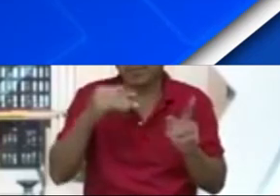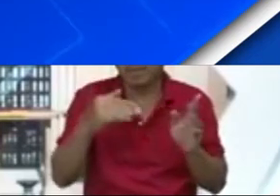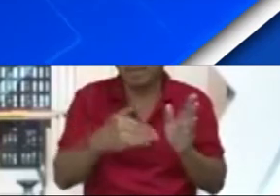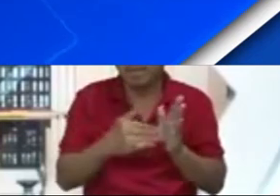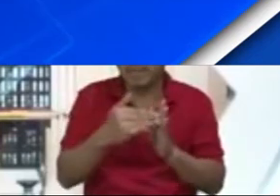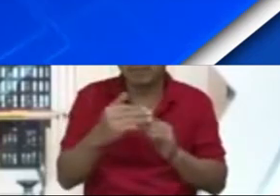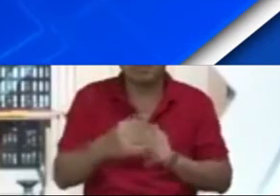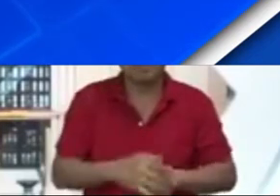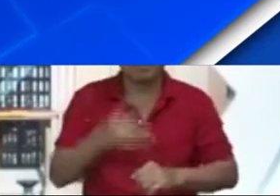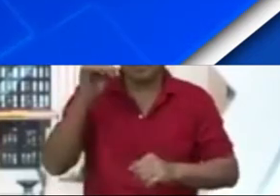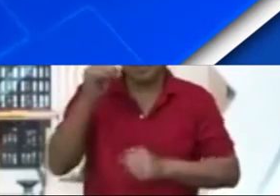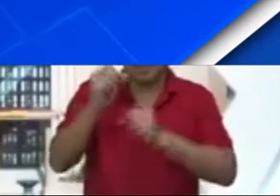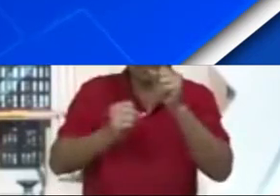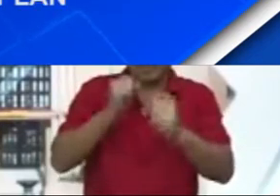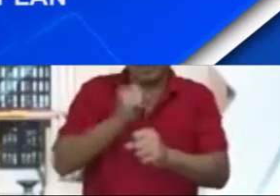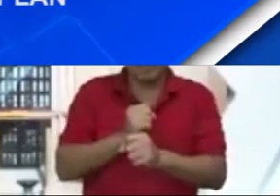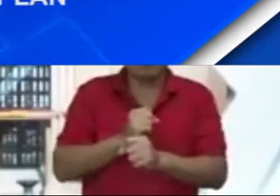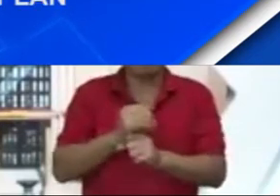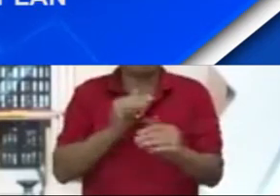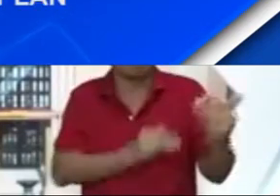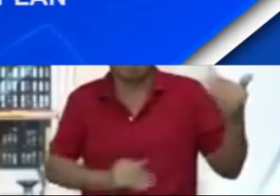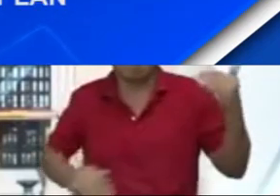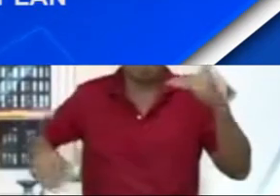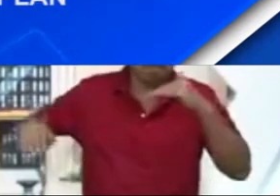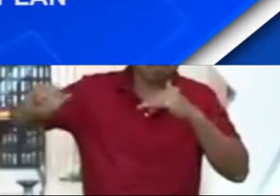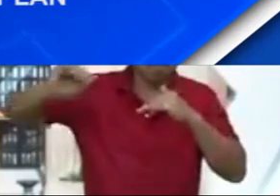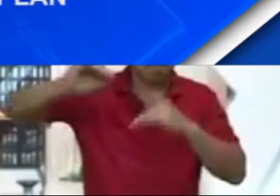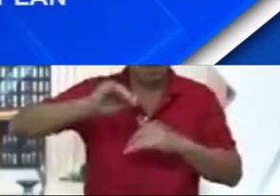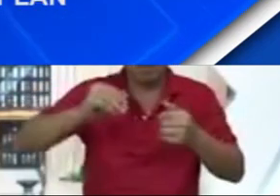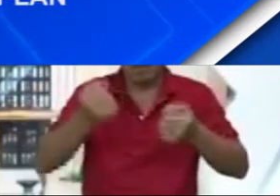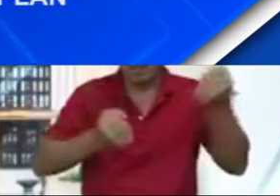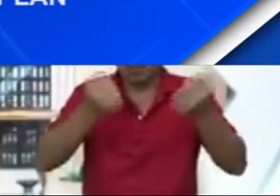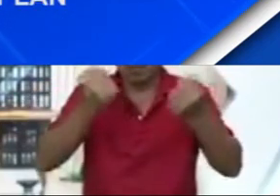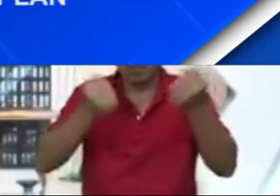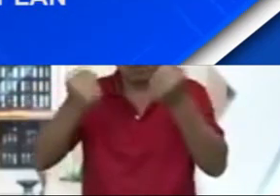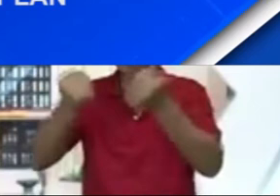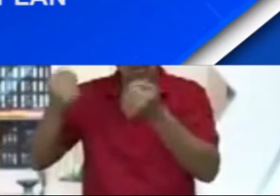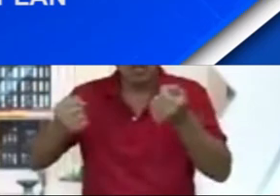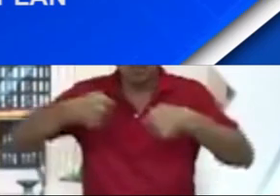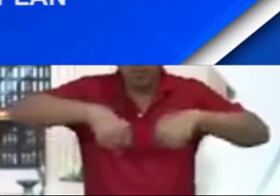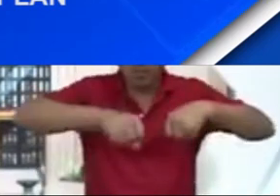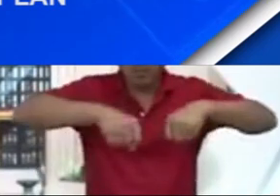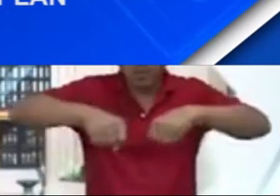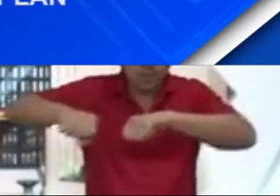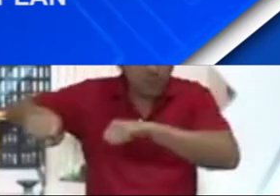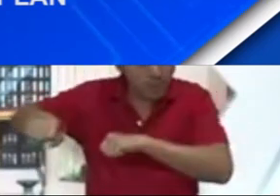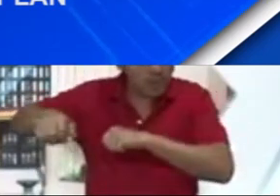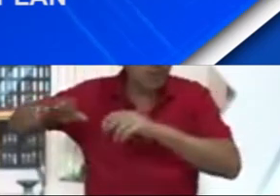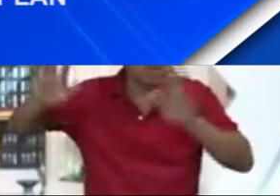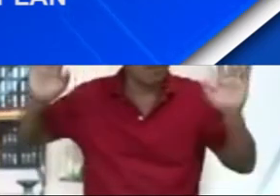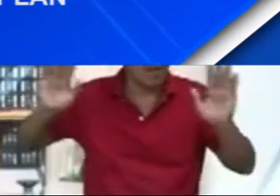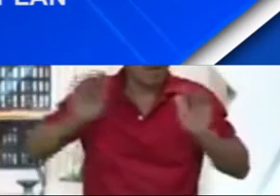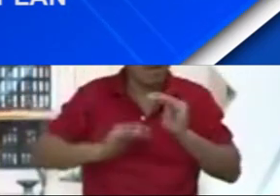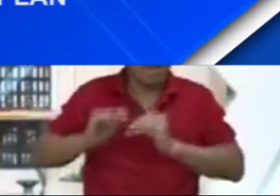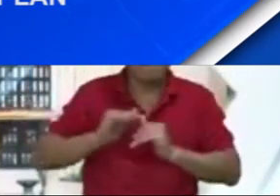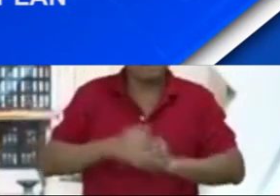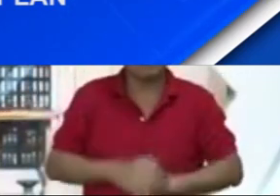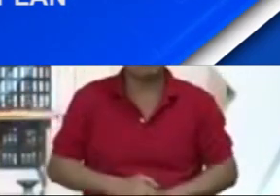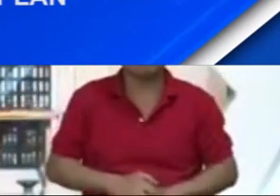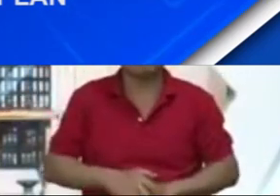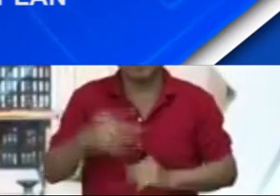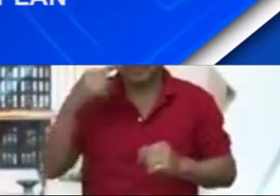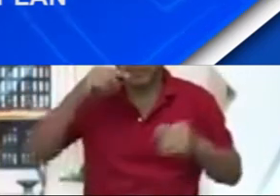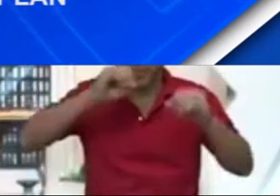en los últimos 10 años hemos duplicado el parque vehicular. Y si ustedes se fijan, la mayor cantidad